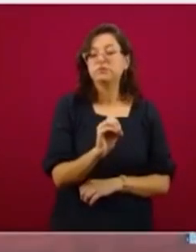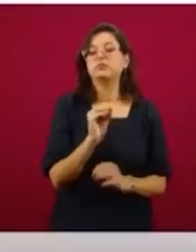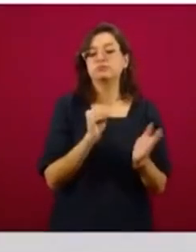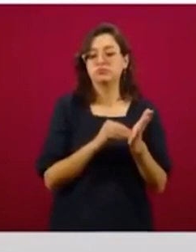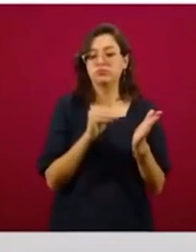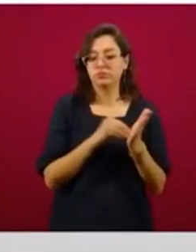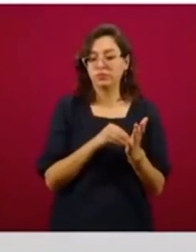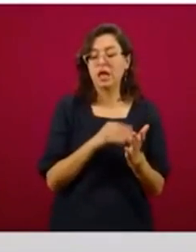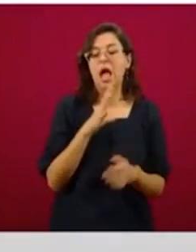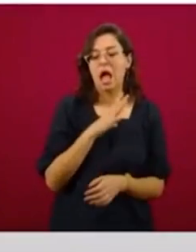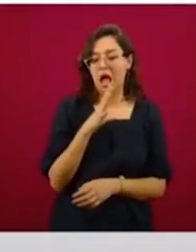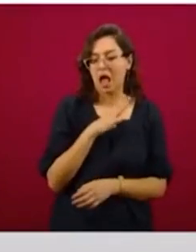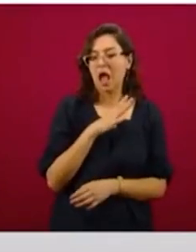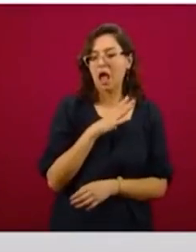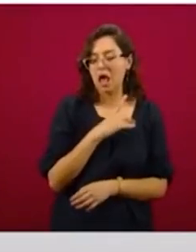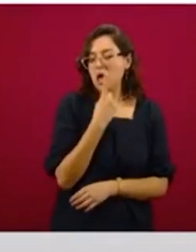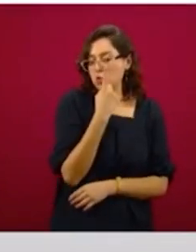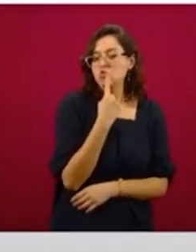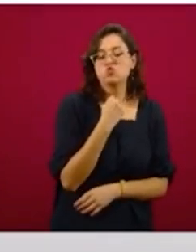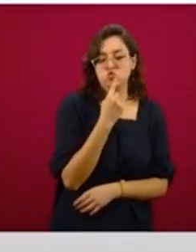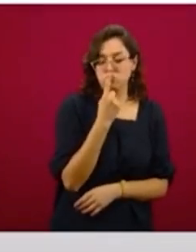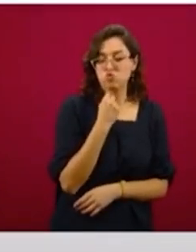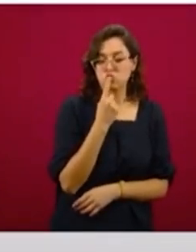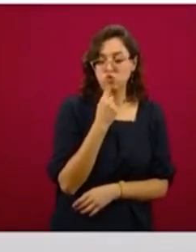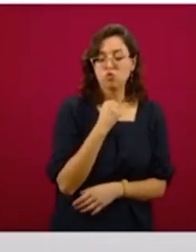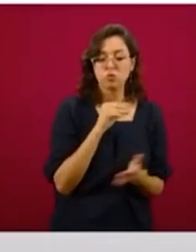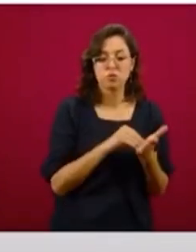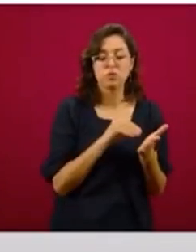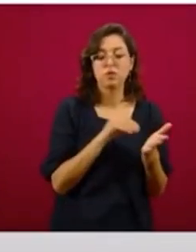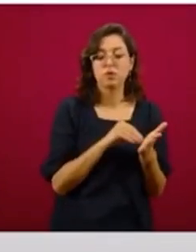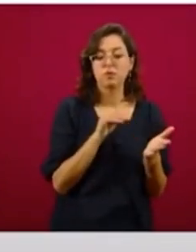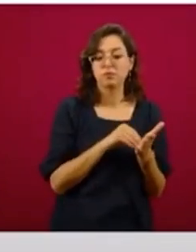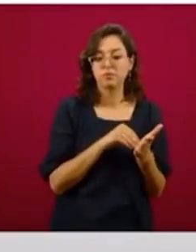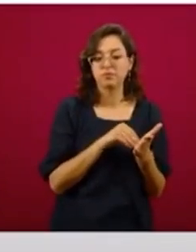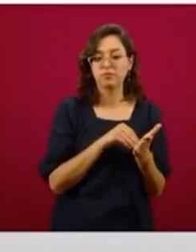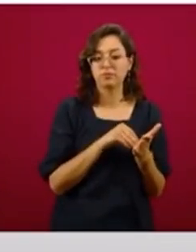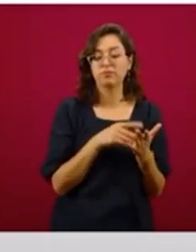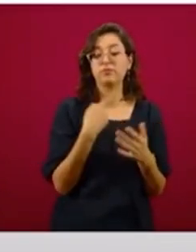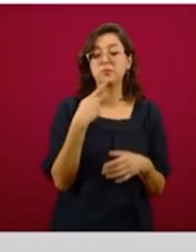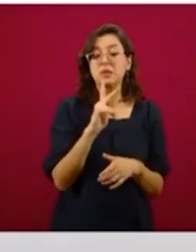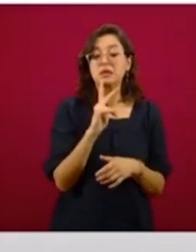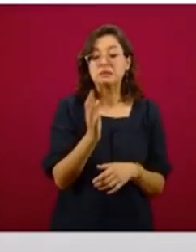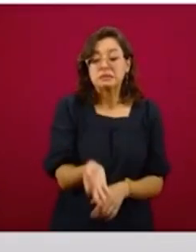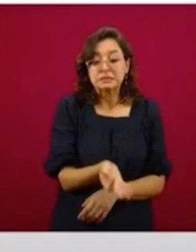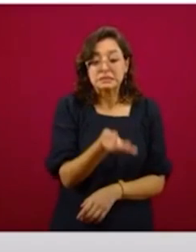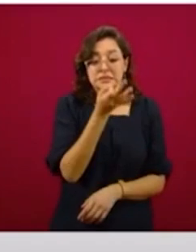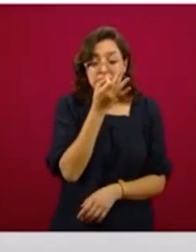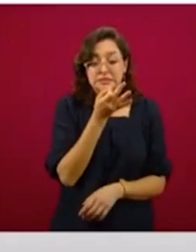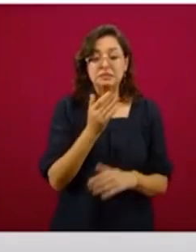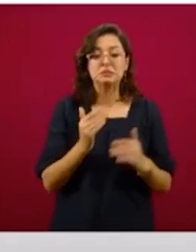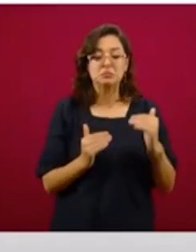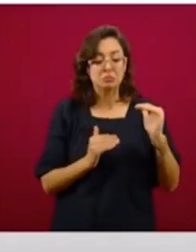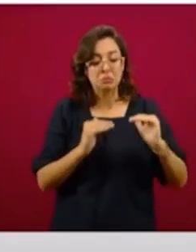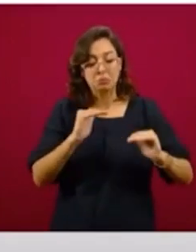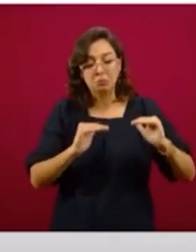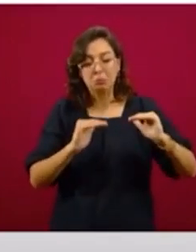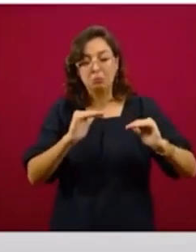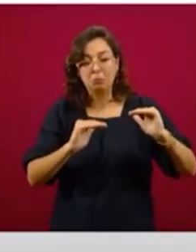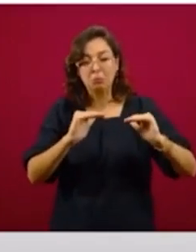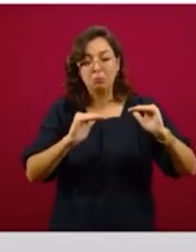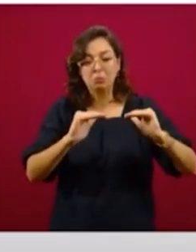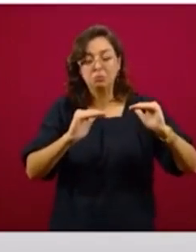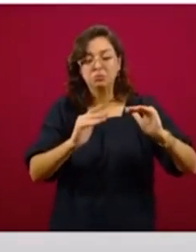al menos uno de sus de sus indicadores está en rojo se mantiene en rojo pero tiene una tendencia estable en sus